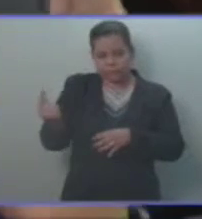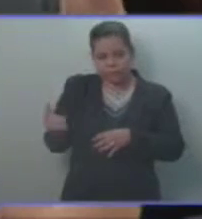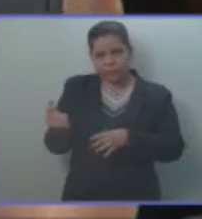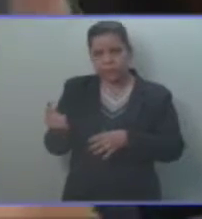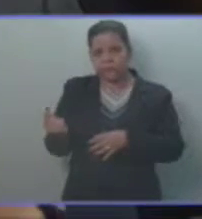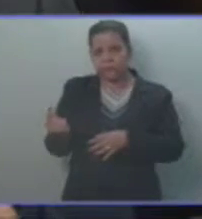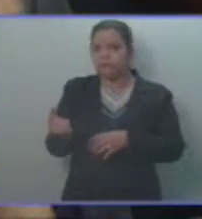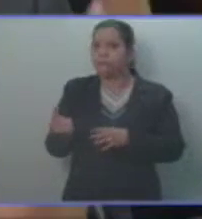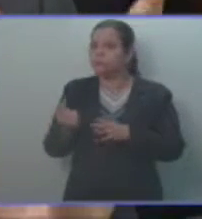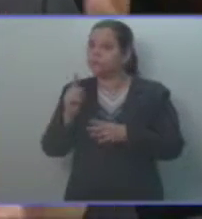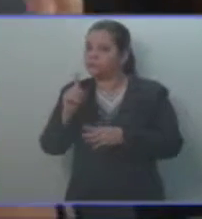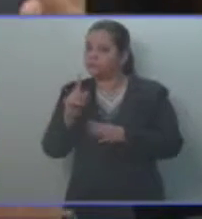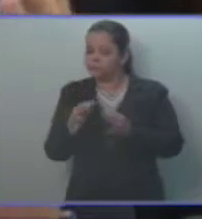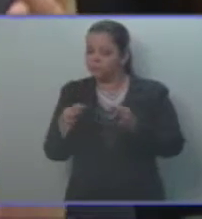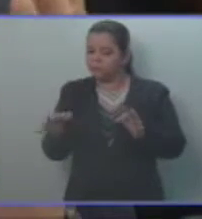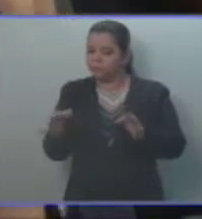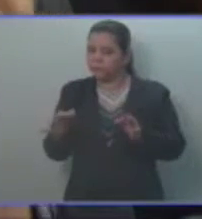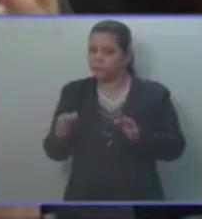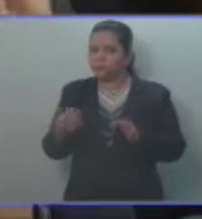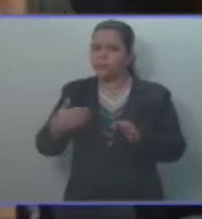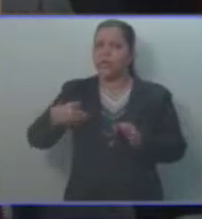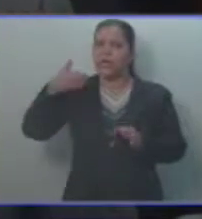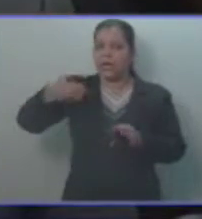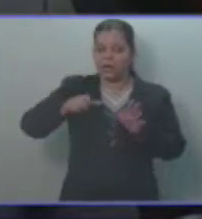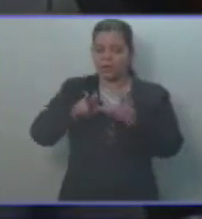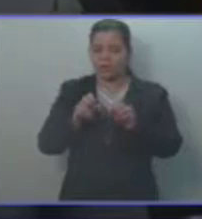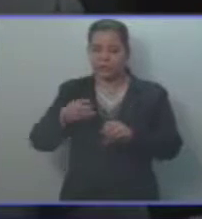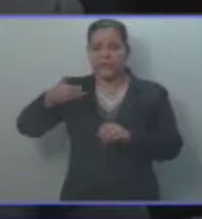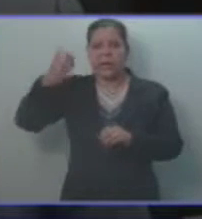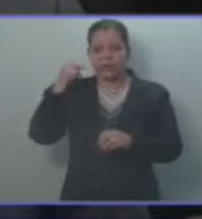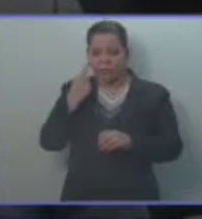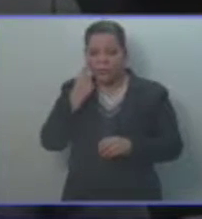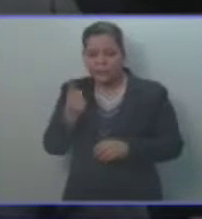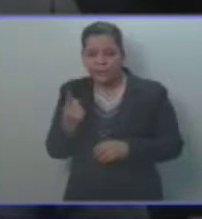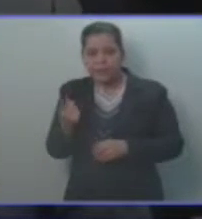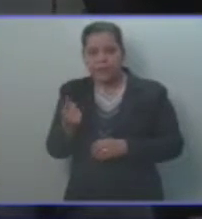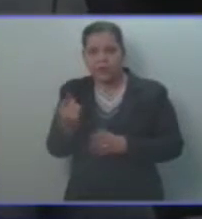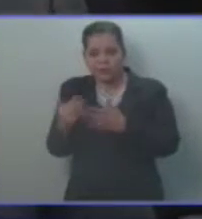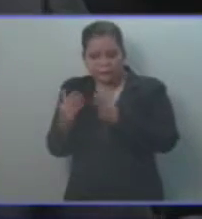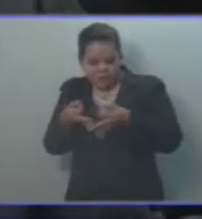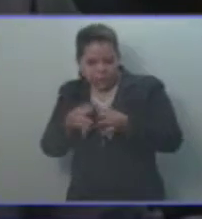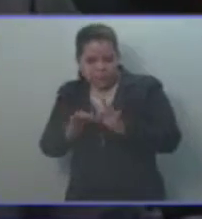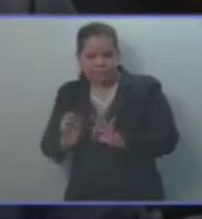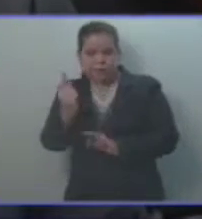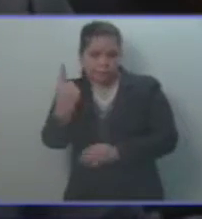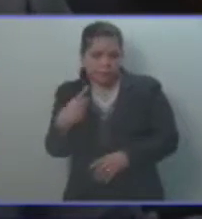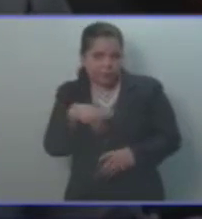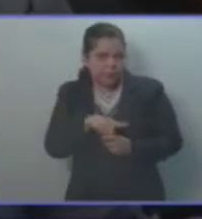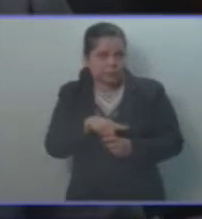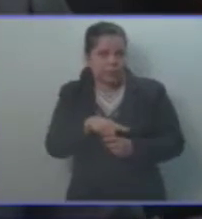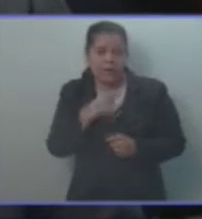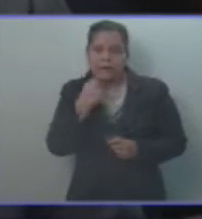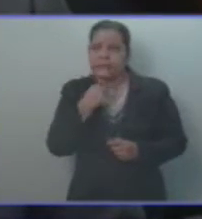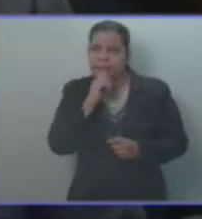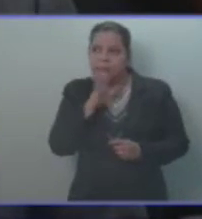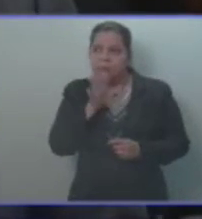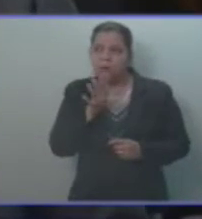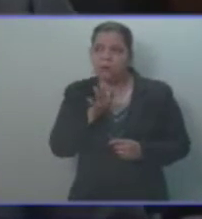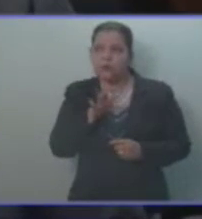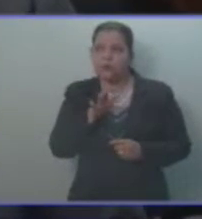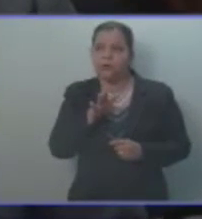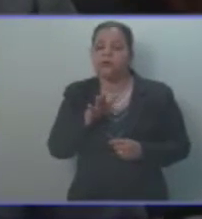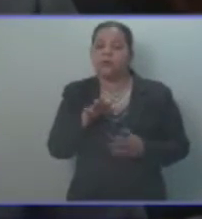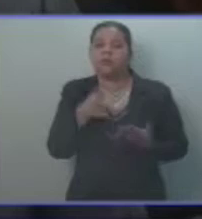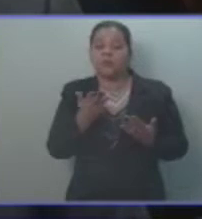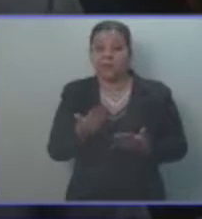que en los años 80 se trataba el tema de las personas con discapacidad. Y hago referencia a esto porque en